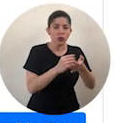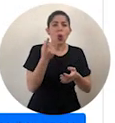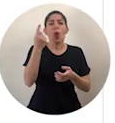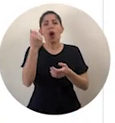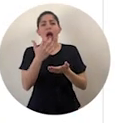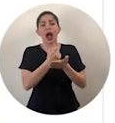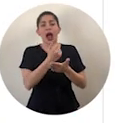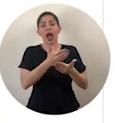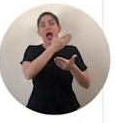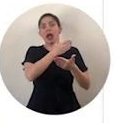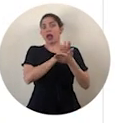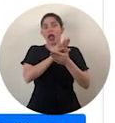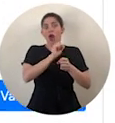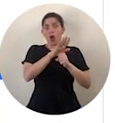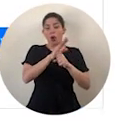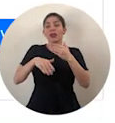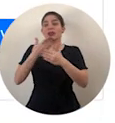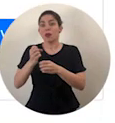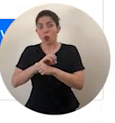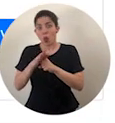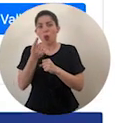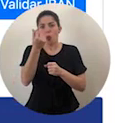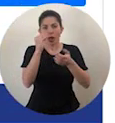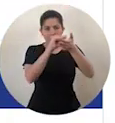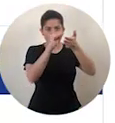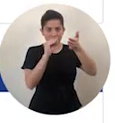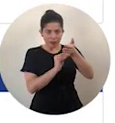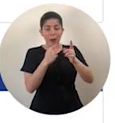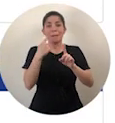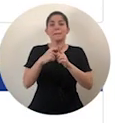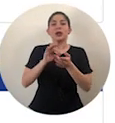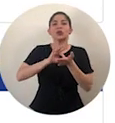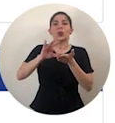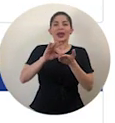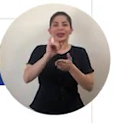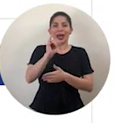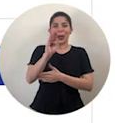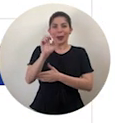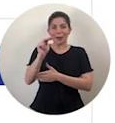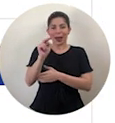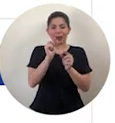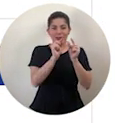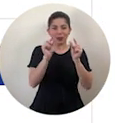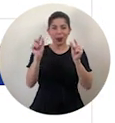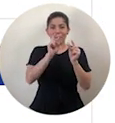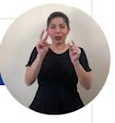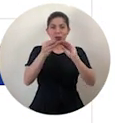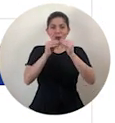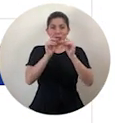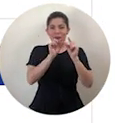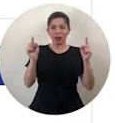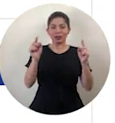de la emergencia por el COVID-19 y el número de cuenta IBAN de 22 dígitos de acuerdo con los parámetros establecidos por el